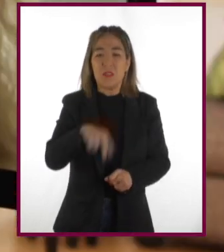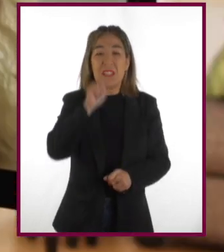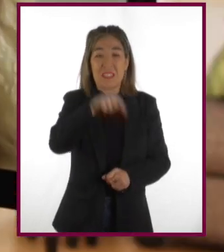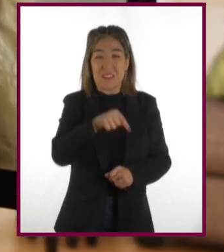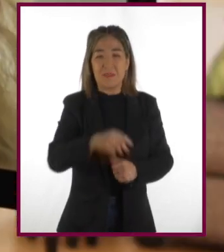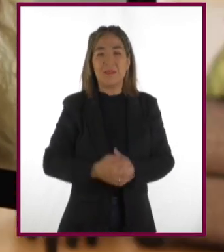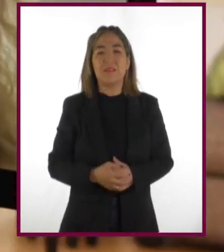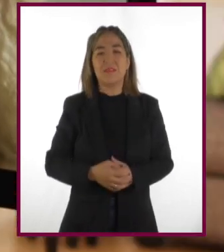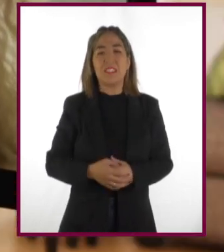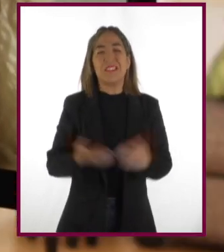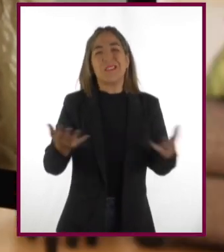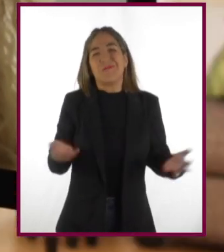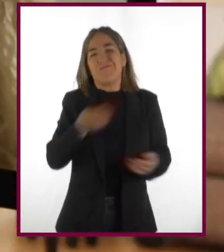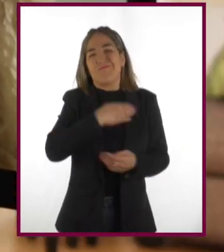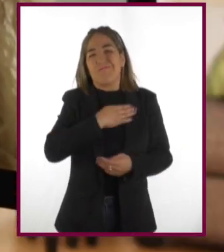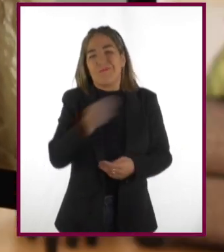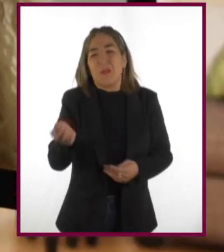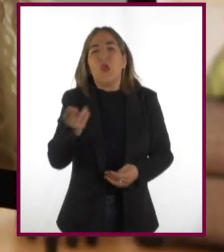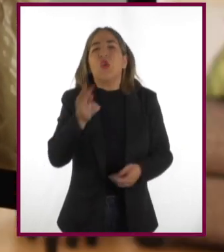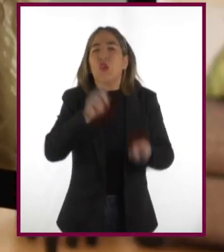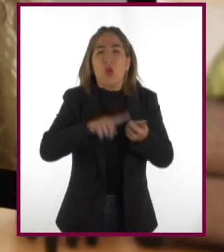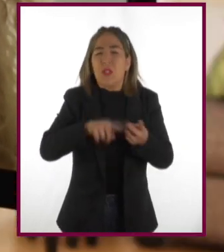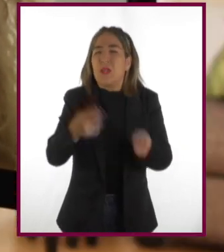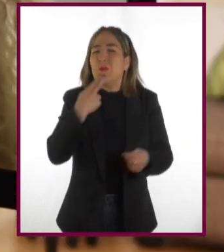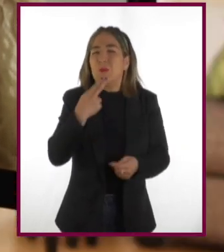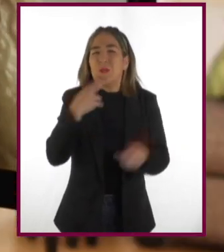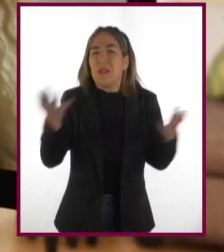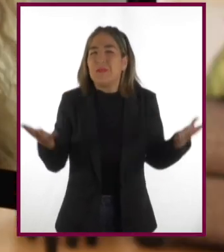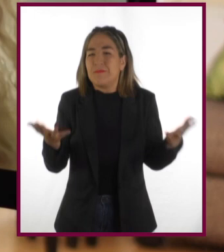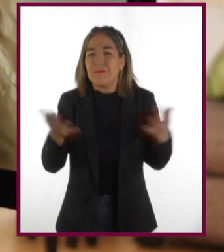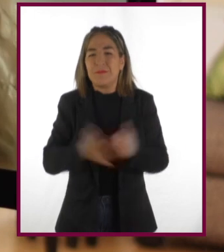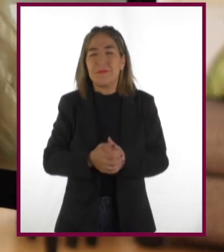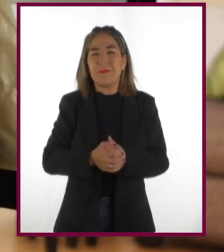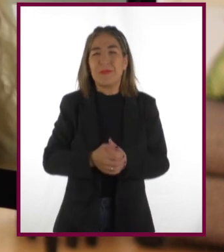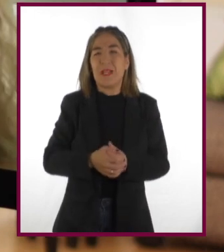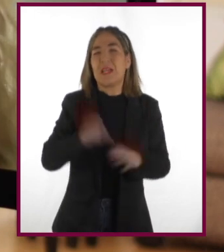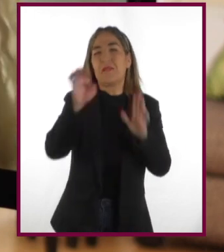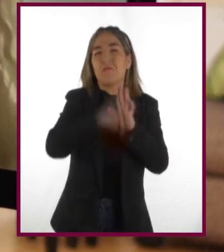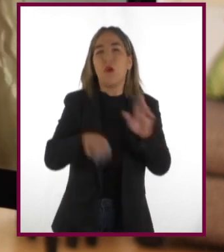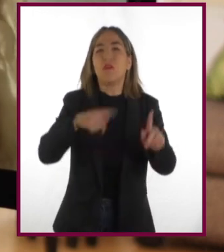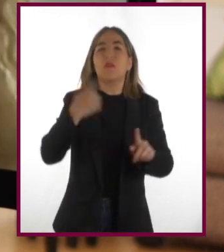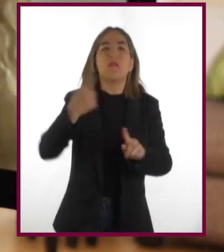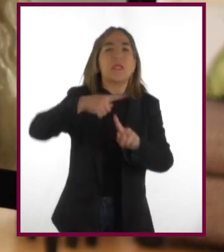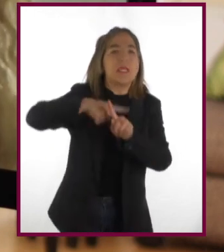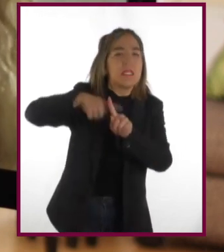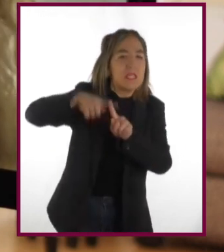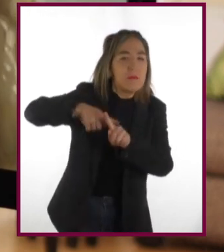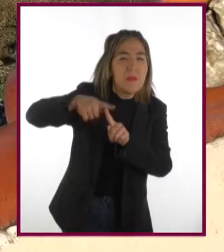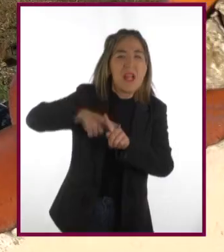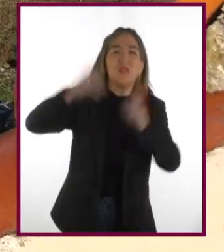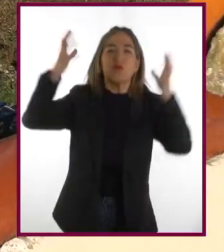las ecuaciones de Navier-Stokes se pueden utilizar, por ejemplo, para predecir el clima,